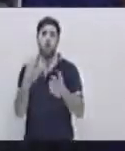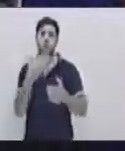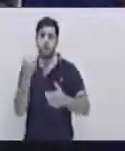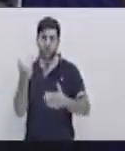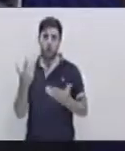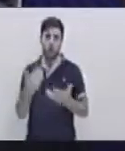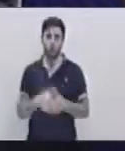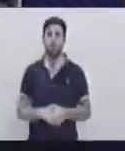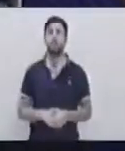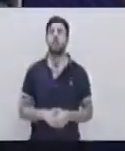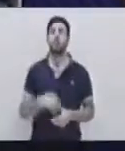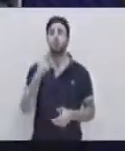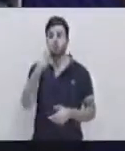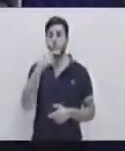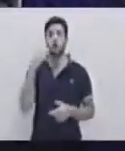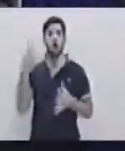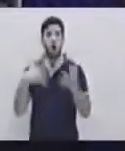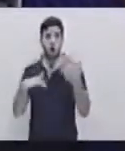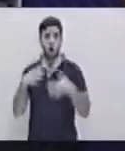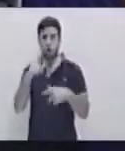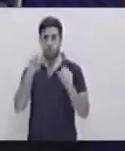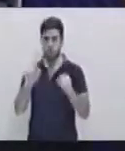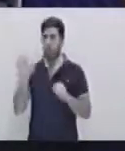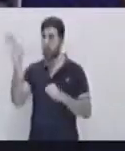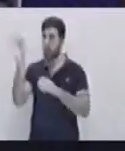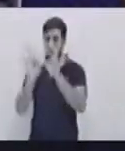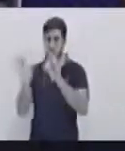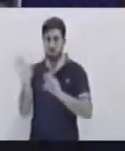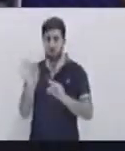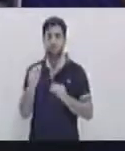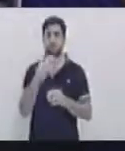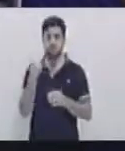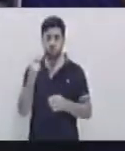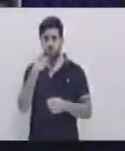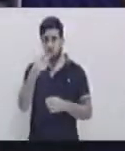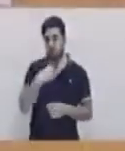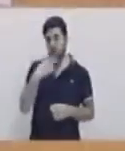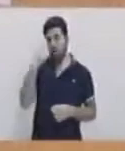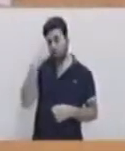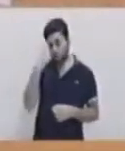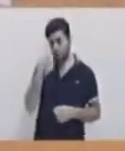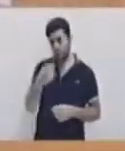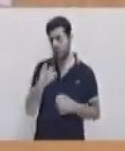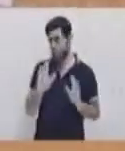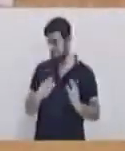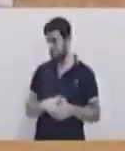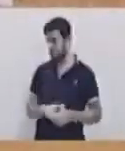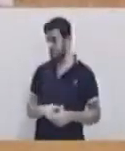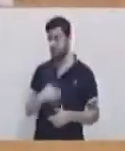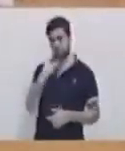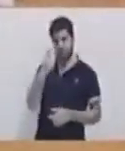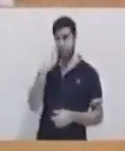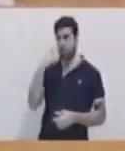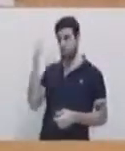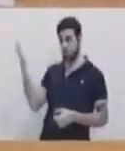extremos. Debes de elegir los colores que tú desees. Comenzando